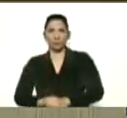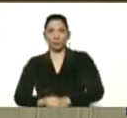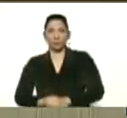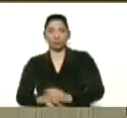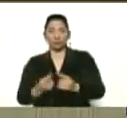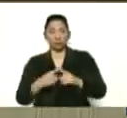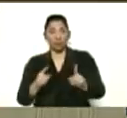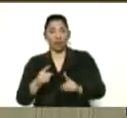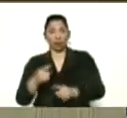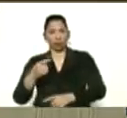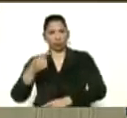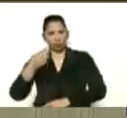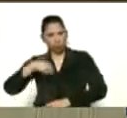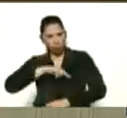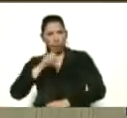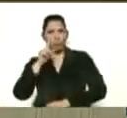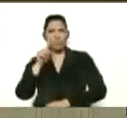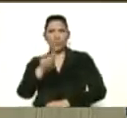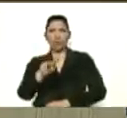Pero si uno mira,